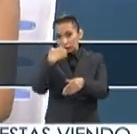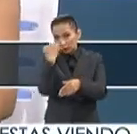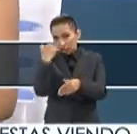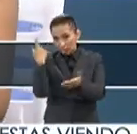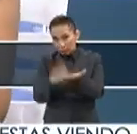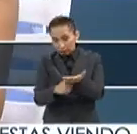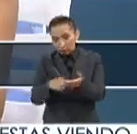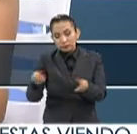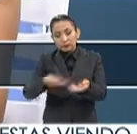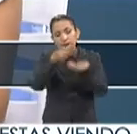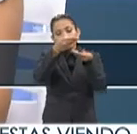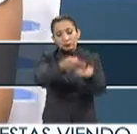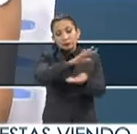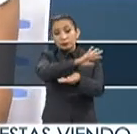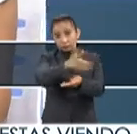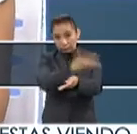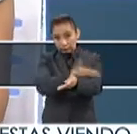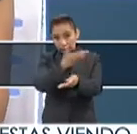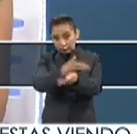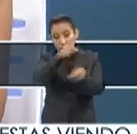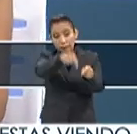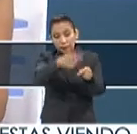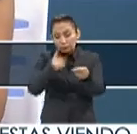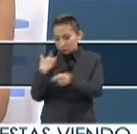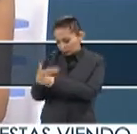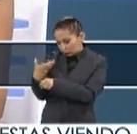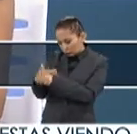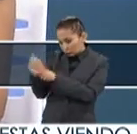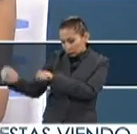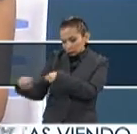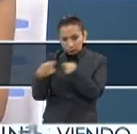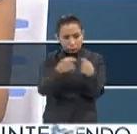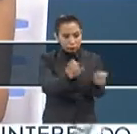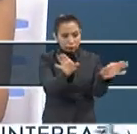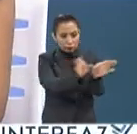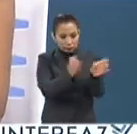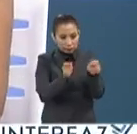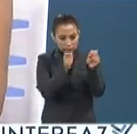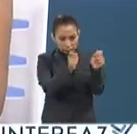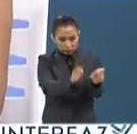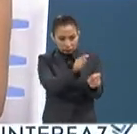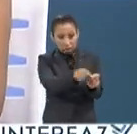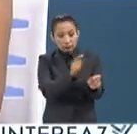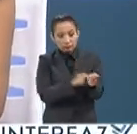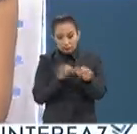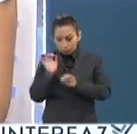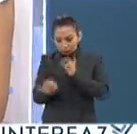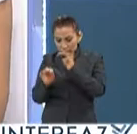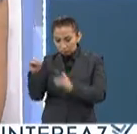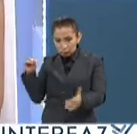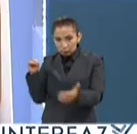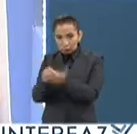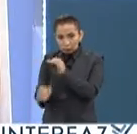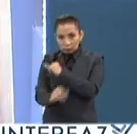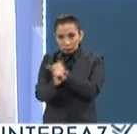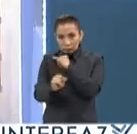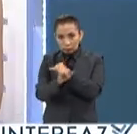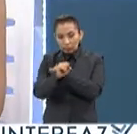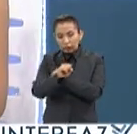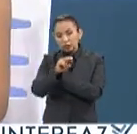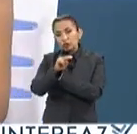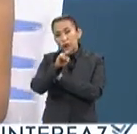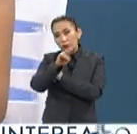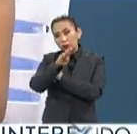escuela. Después, esa coordinación se encarga de entregarte una constancia, la cual la tienes que subir a la plataforma, que es el